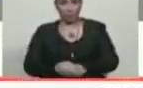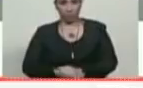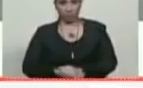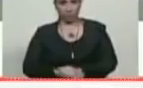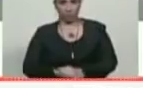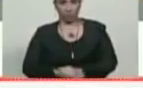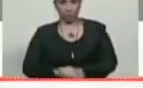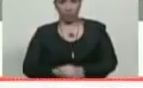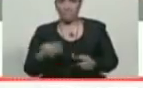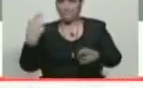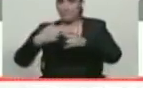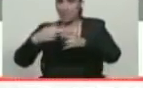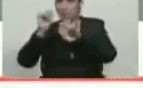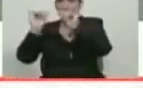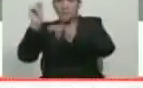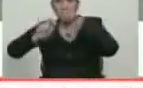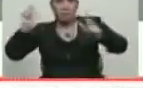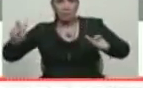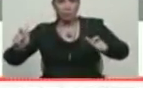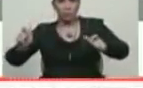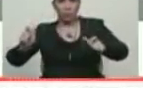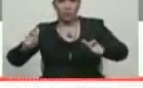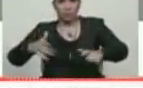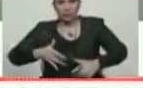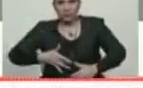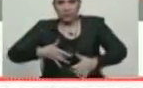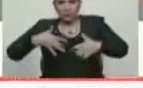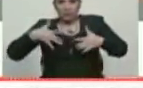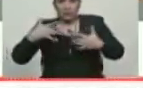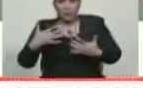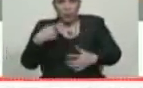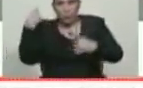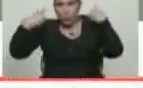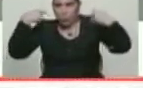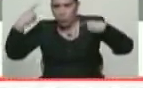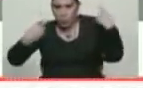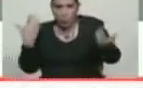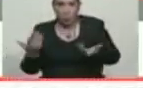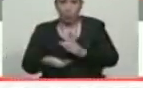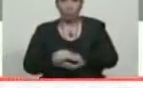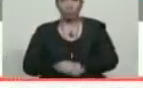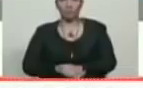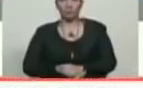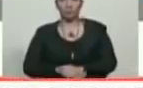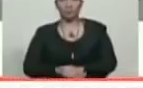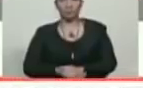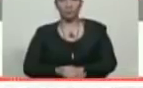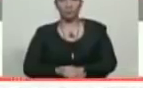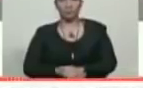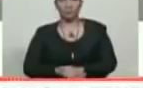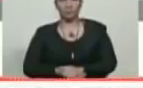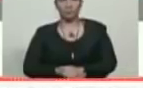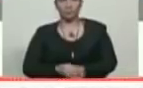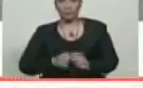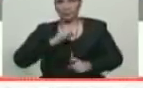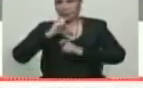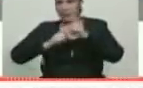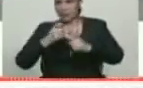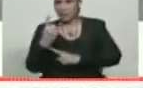Ponen en peligro a su propia gente por la ambición, por la locura, por dejarse llevar, por la falta